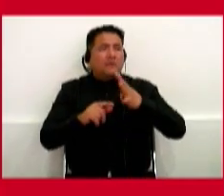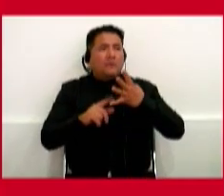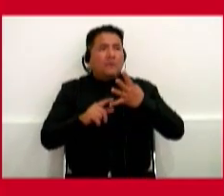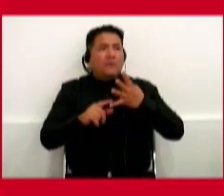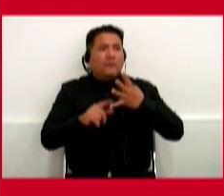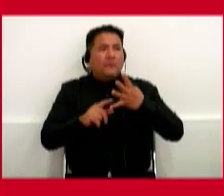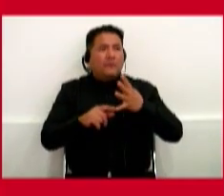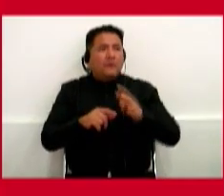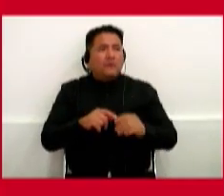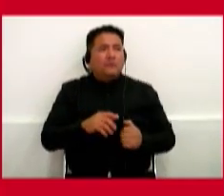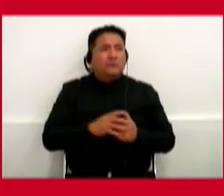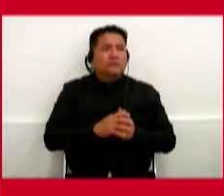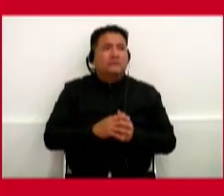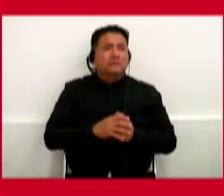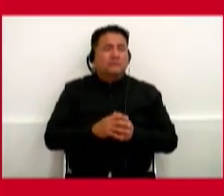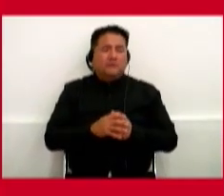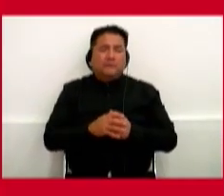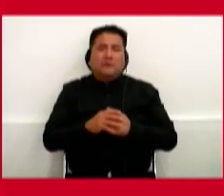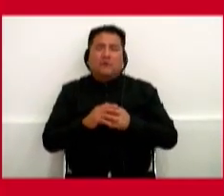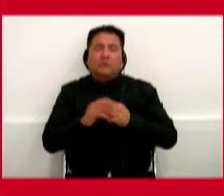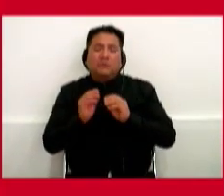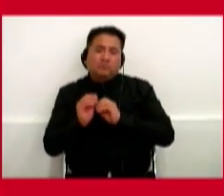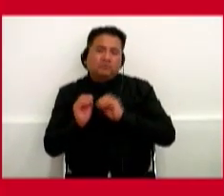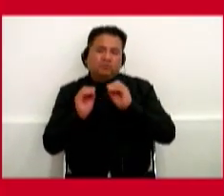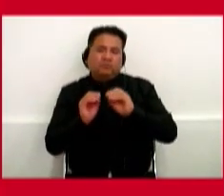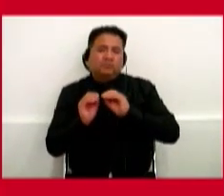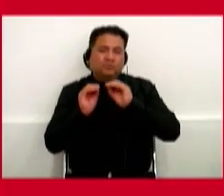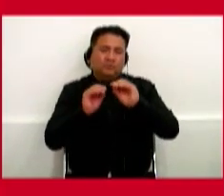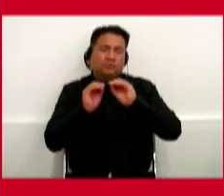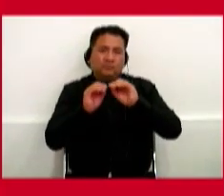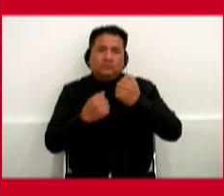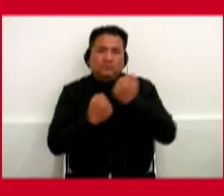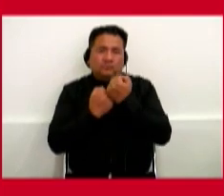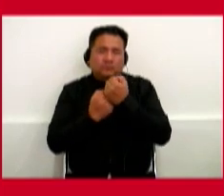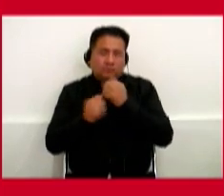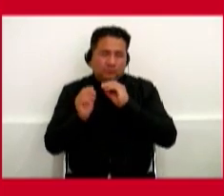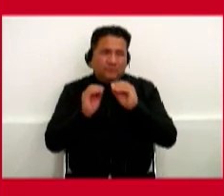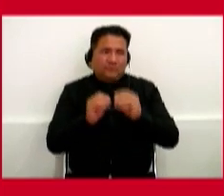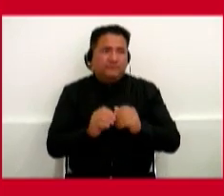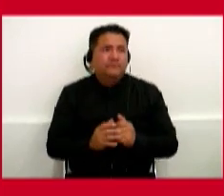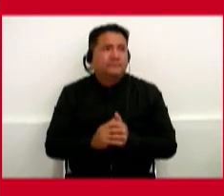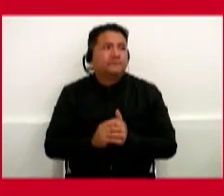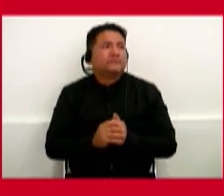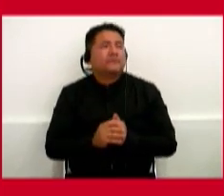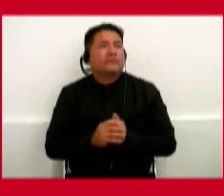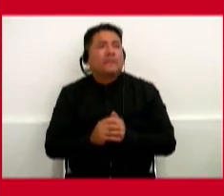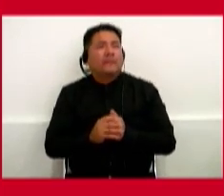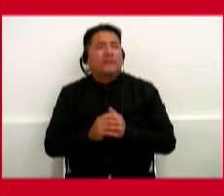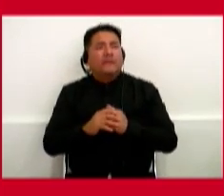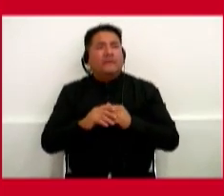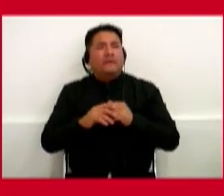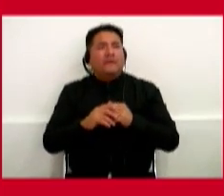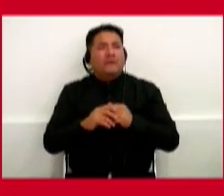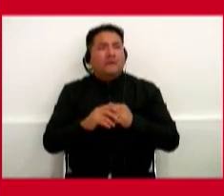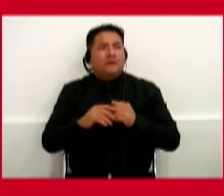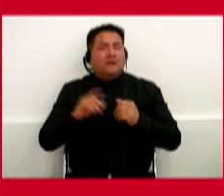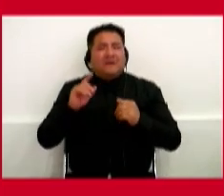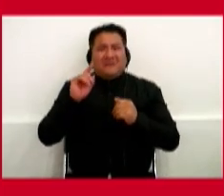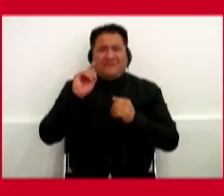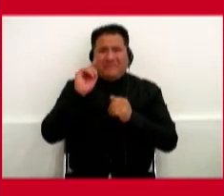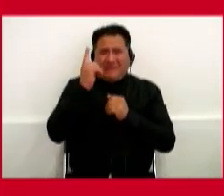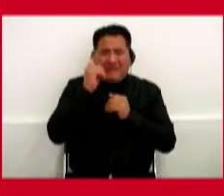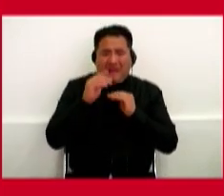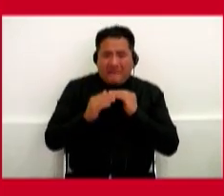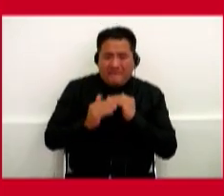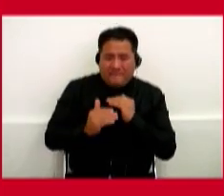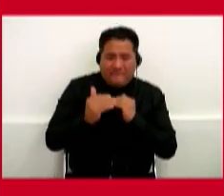Vamos a ver la fase de implementación técnica y lo más principal del demoblast de la primera fase fue hacer